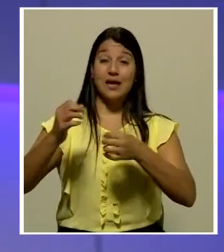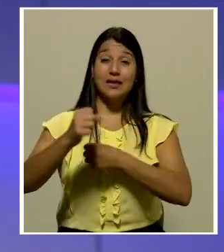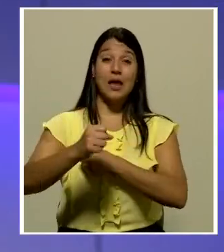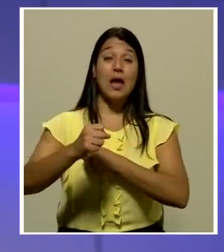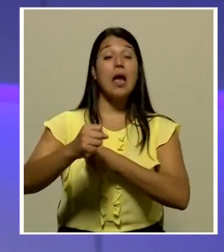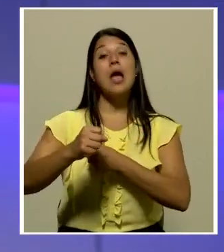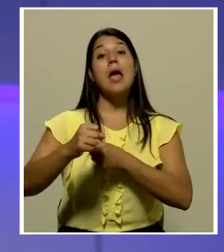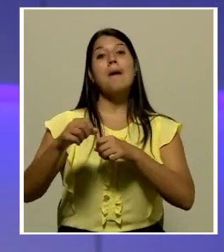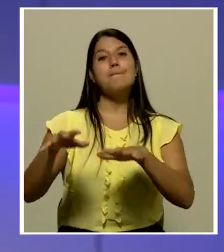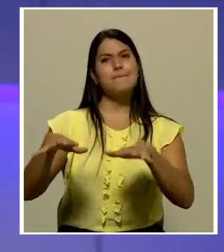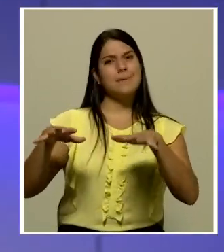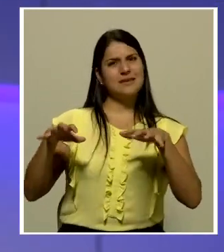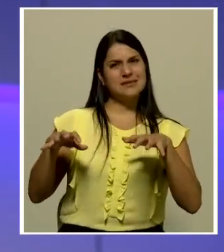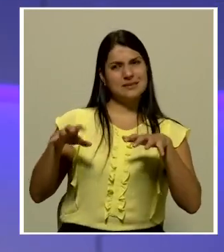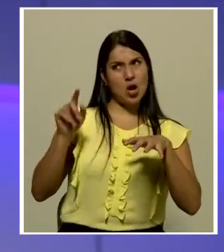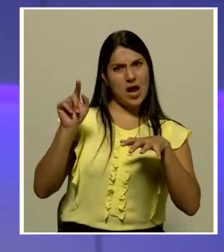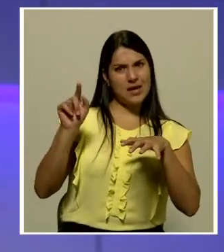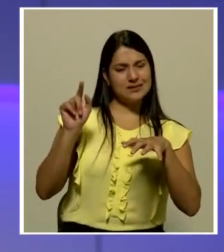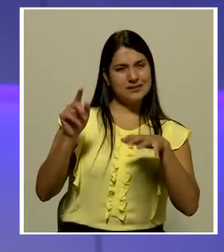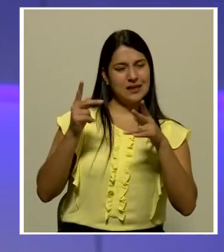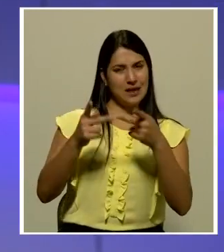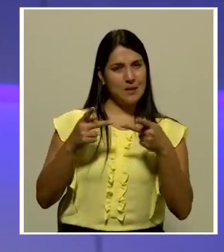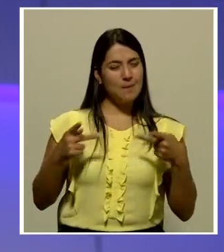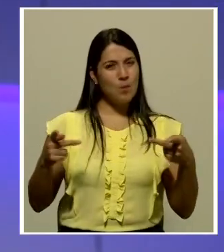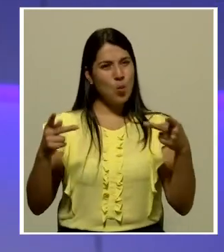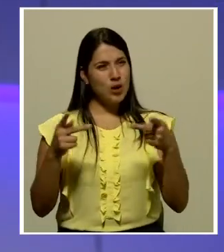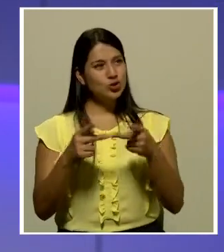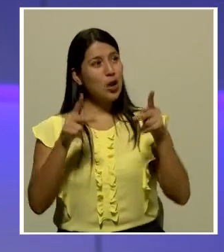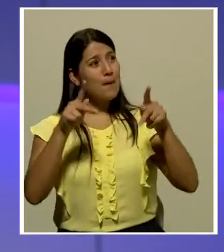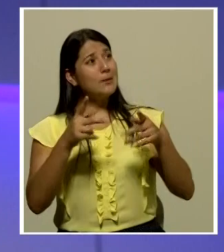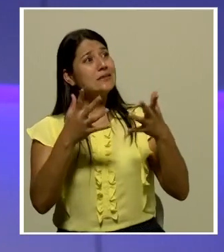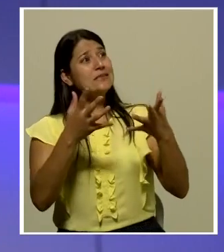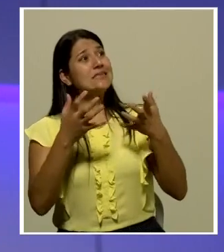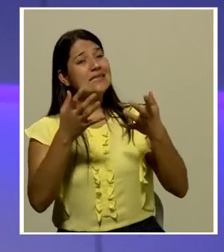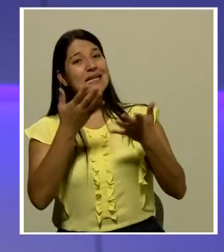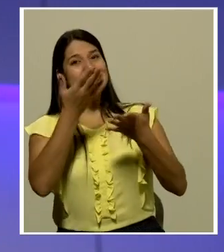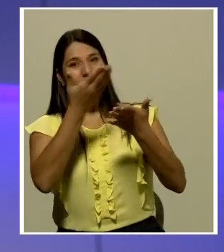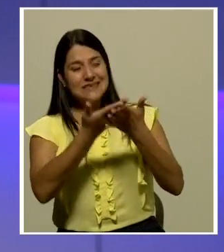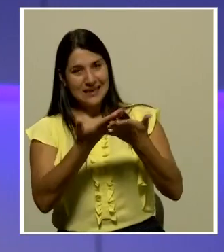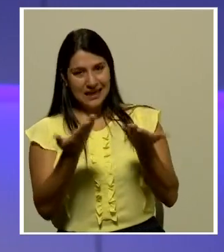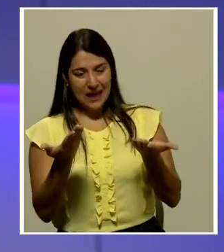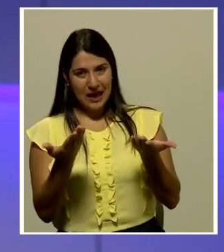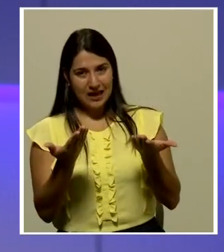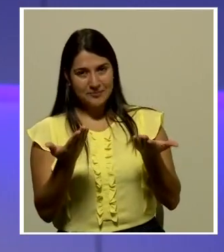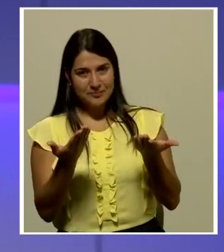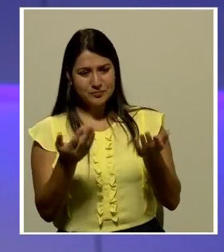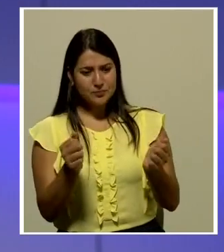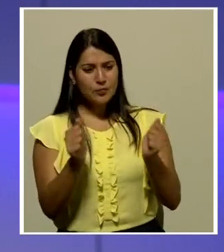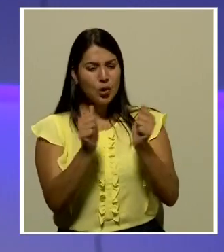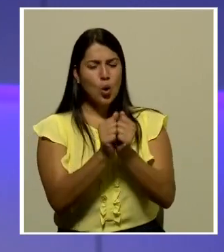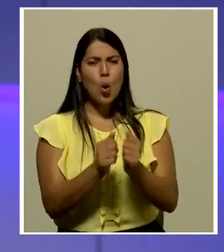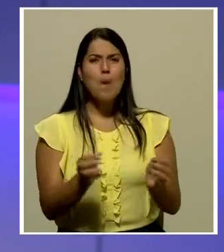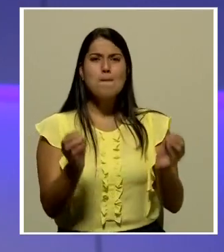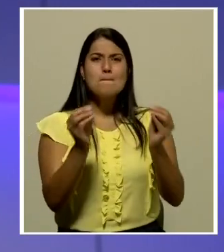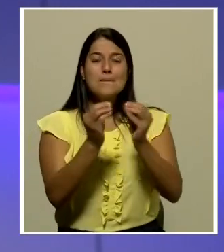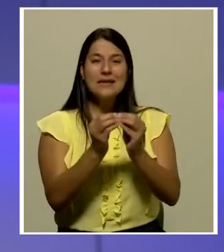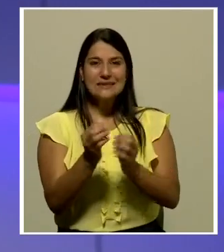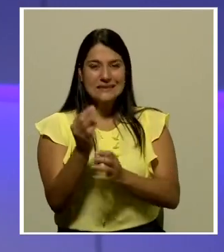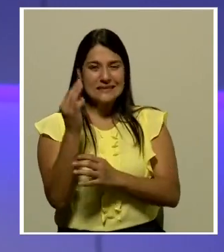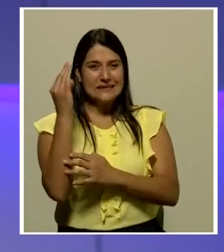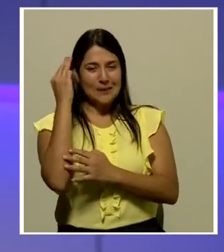Es un puesto además en donde la gente aspira a llegar a una madurez, con una madurez